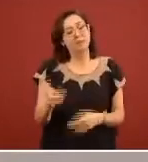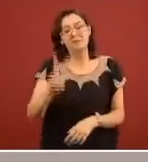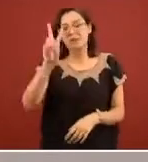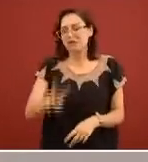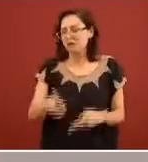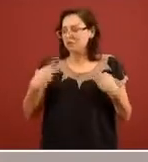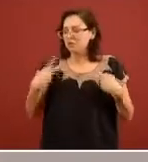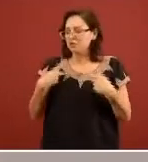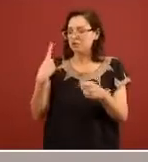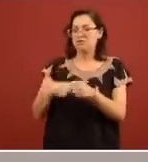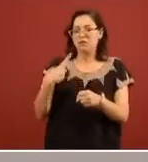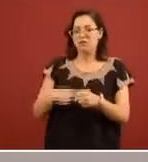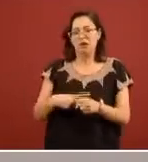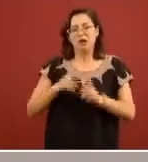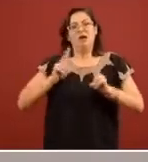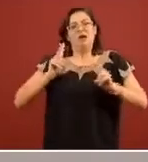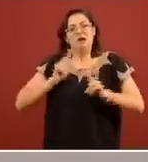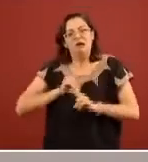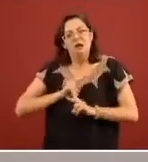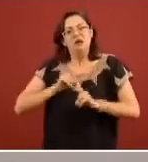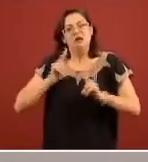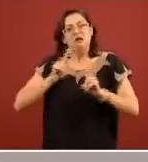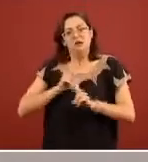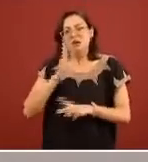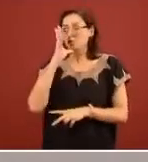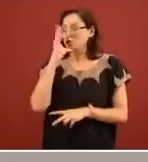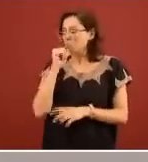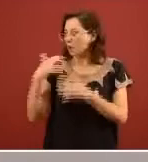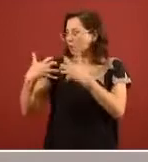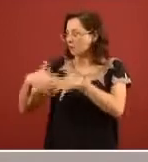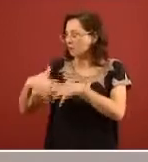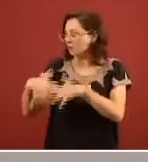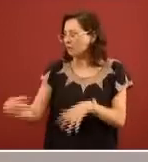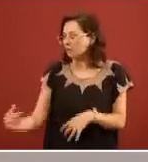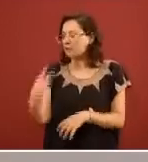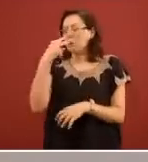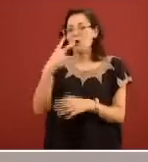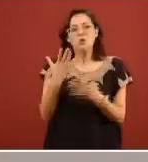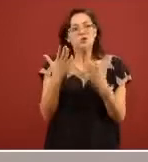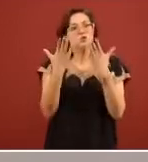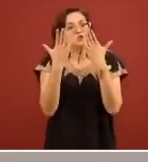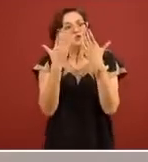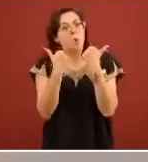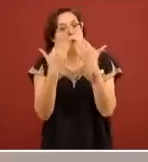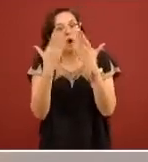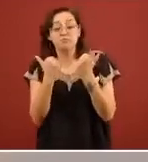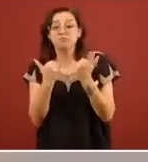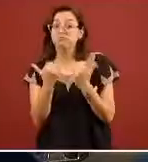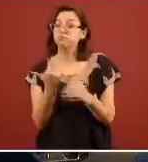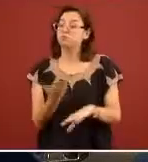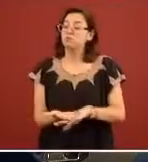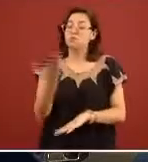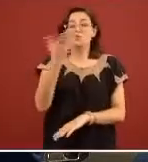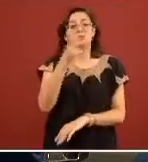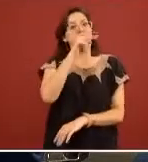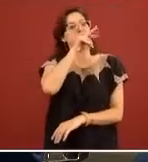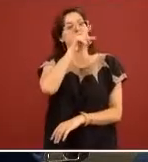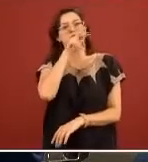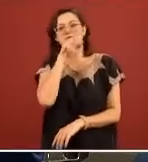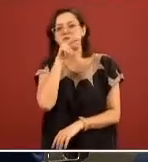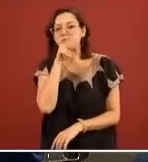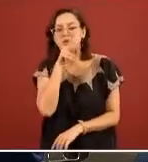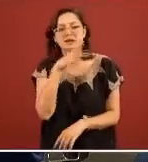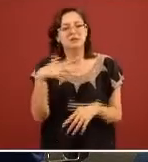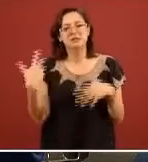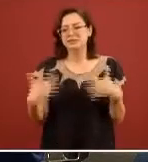puede respirar y que le pudiera hacer falta un ventilador en este pico de la epidemia. Pero la mejor